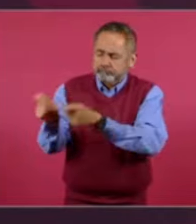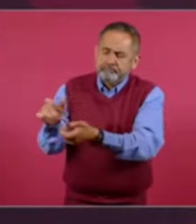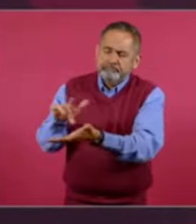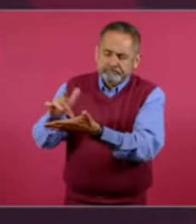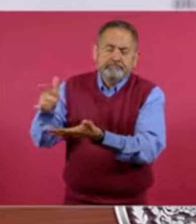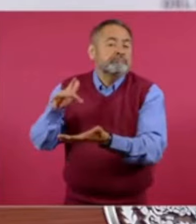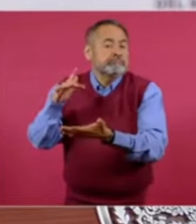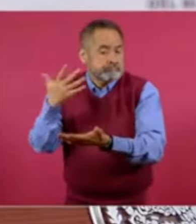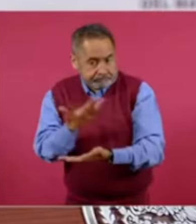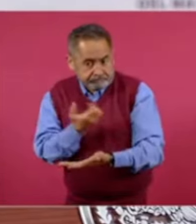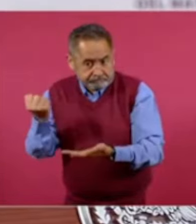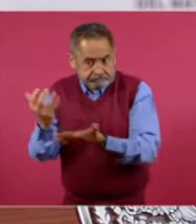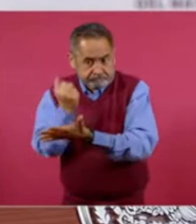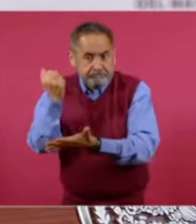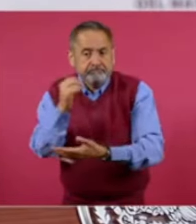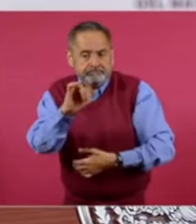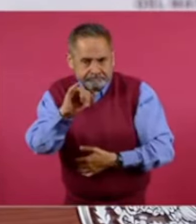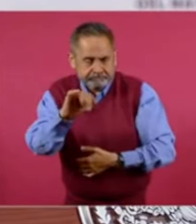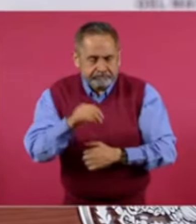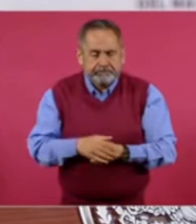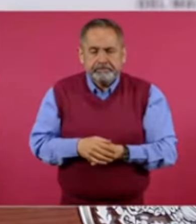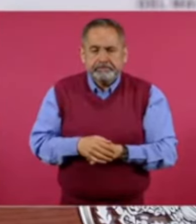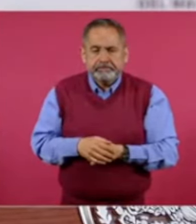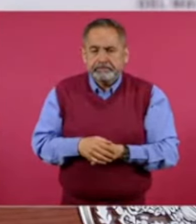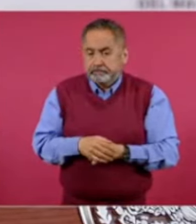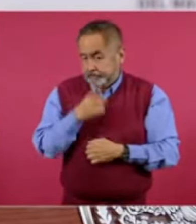y al mismo tiempo